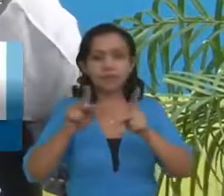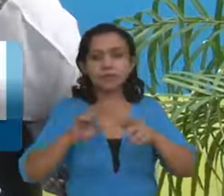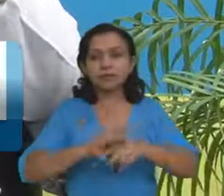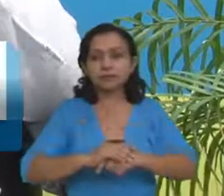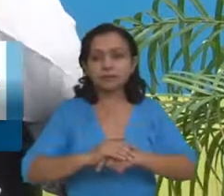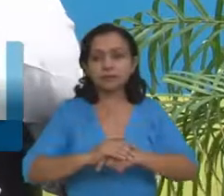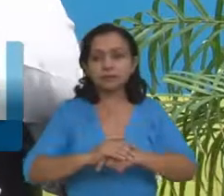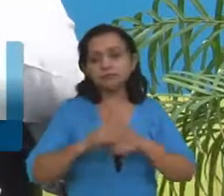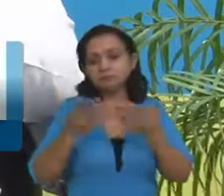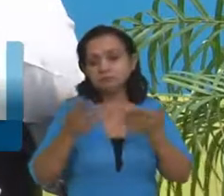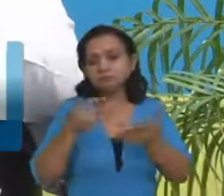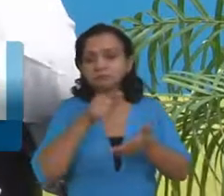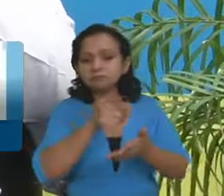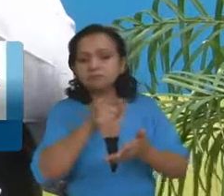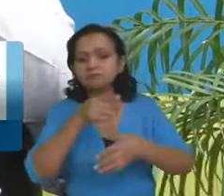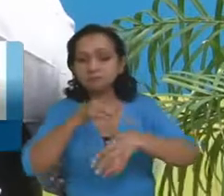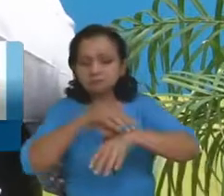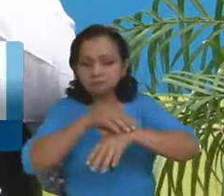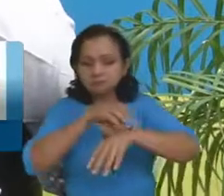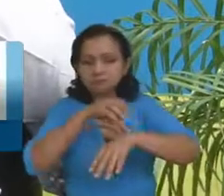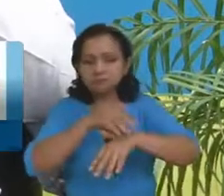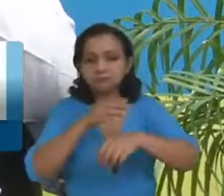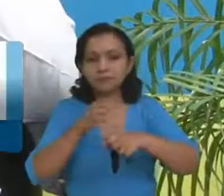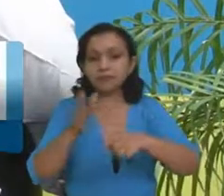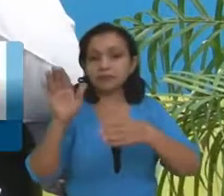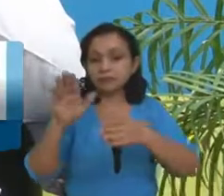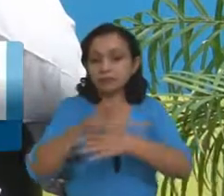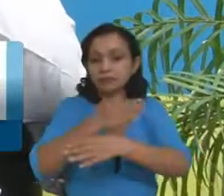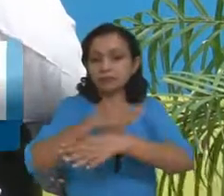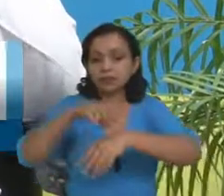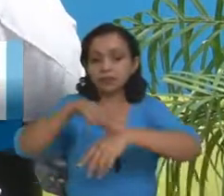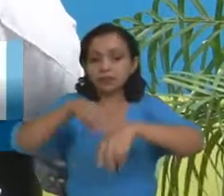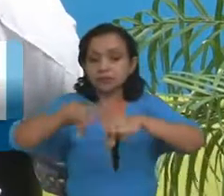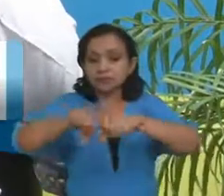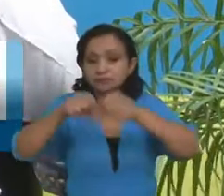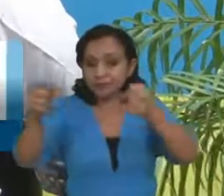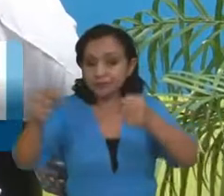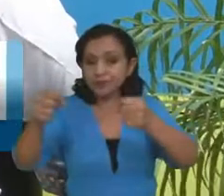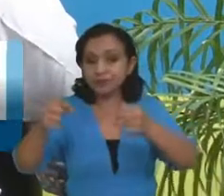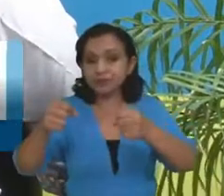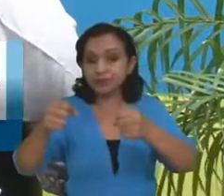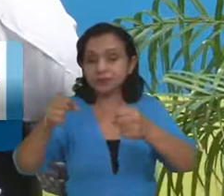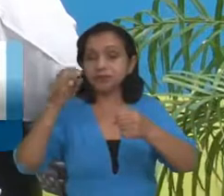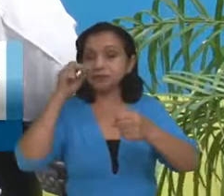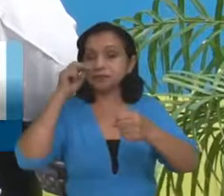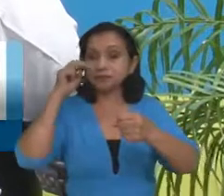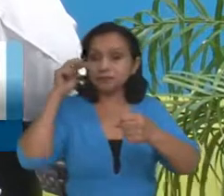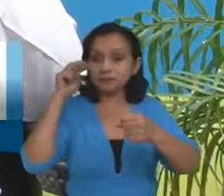tiene un esguince. A diferencia de la fractura, ¿verdad?, que vemos